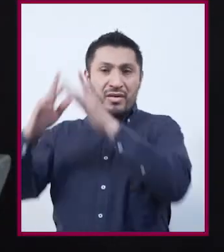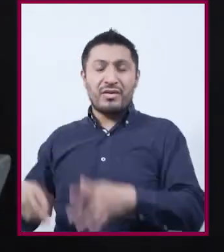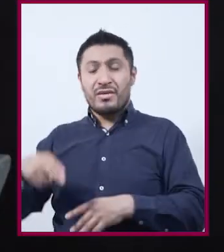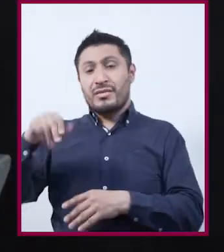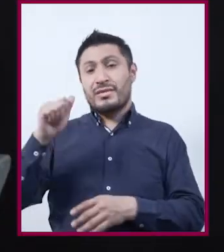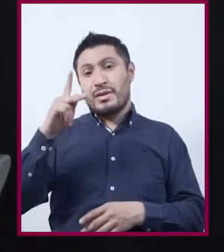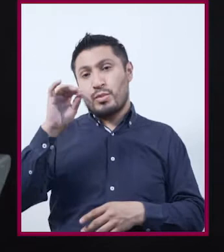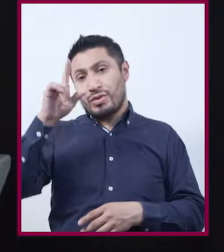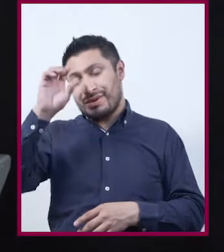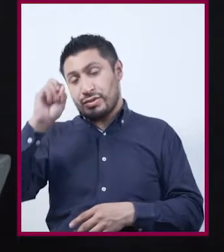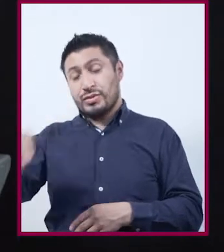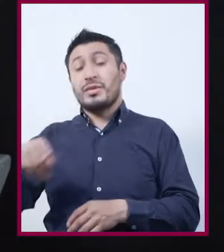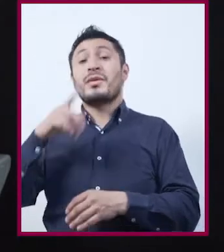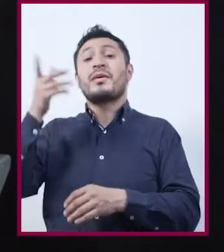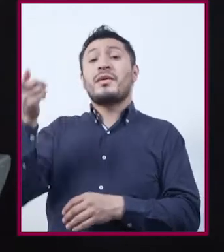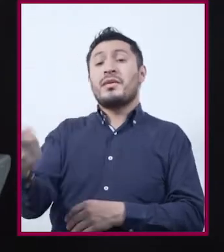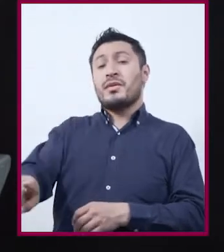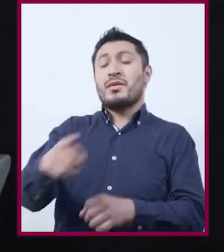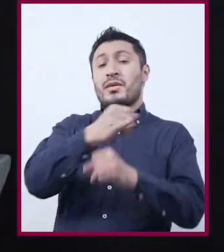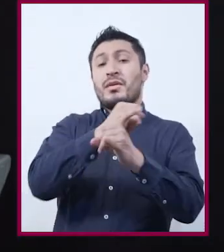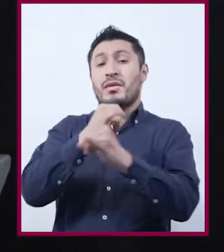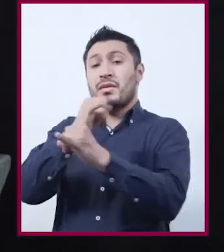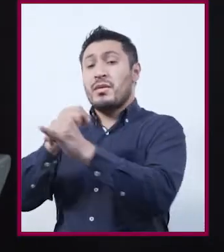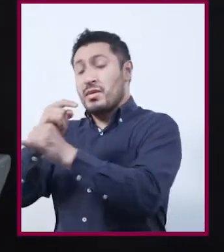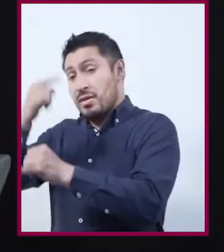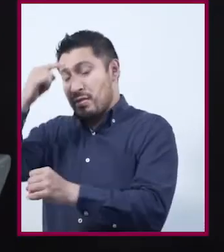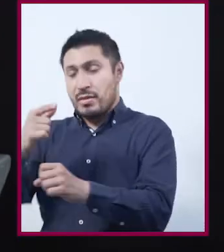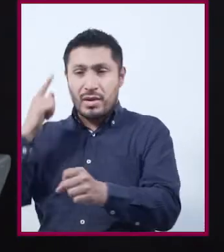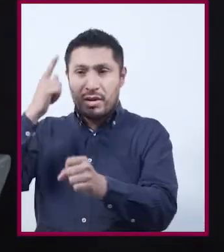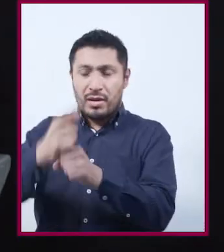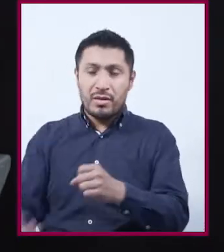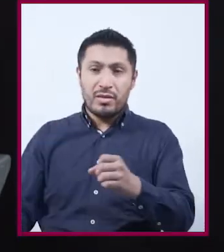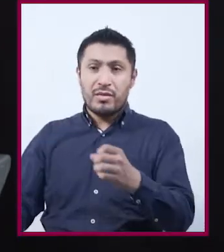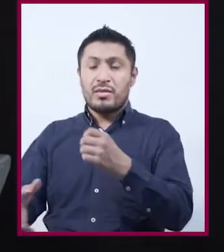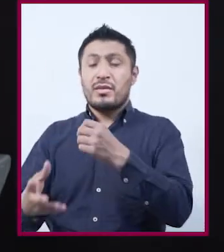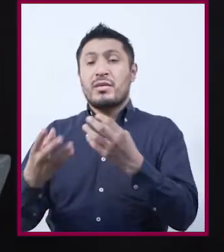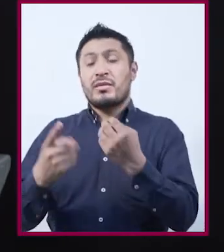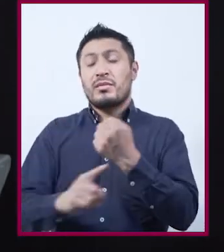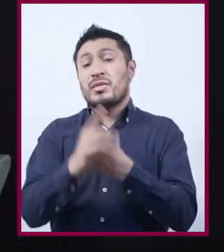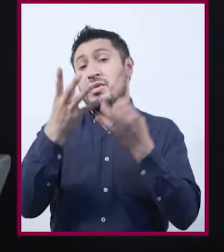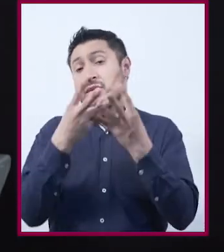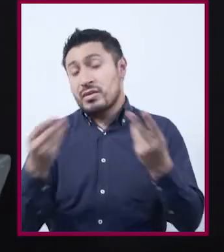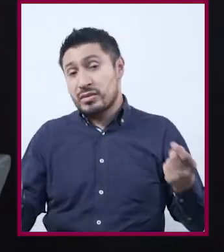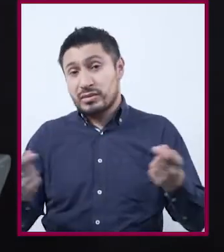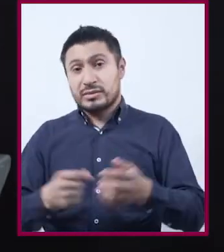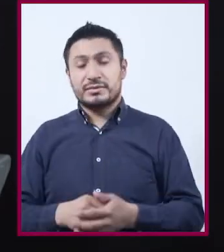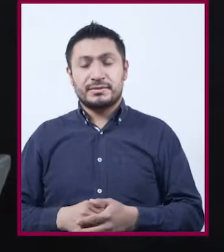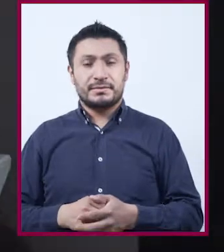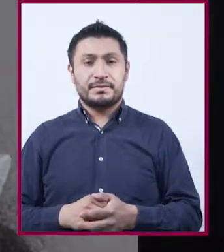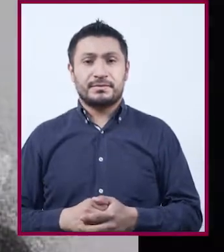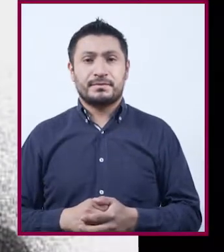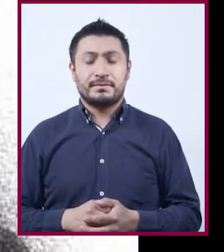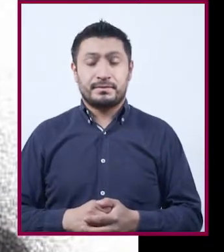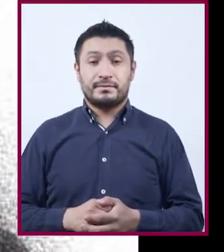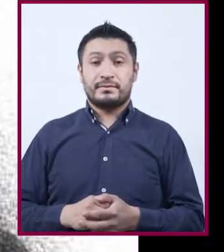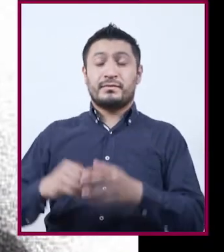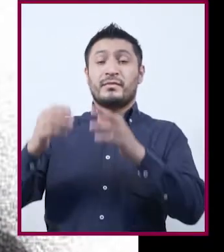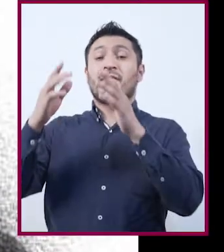de Francia, Napoleón III, ordenó que se investigara el suceso para encontrar una posible solución a este tipo de